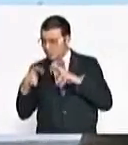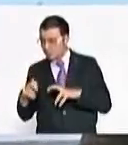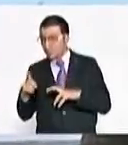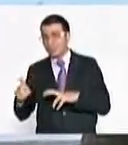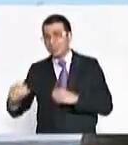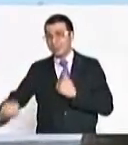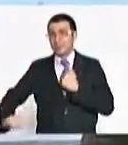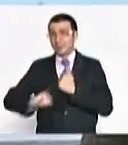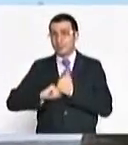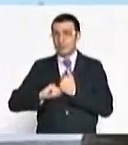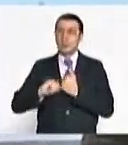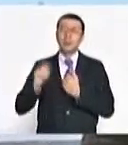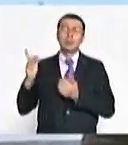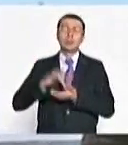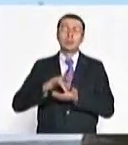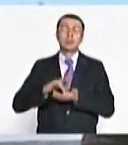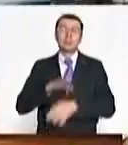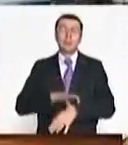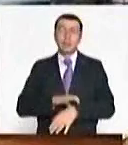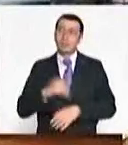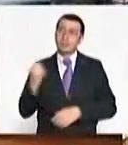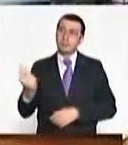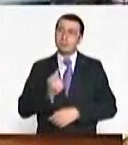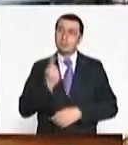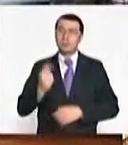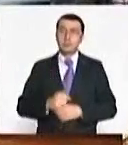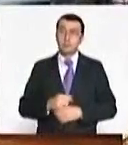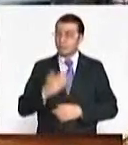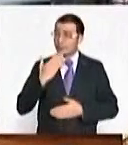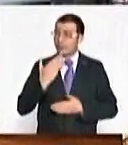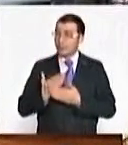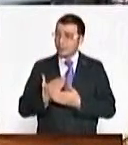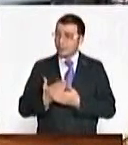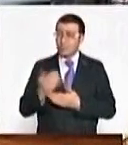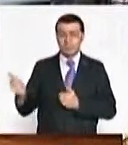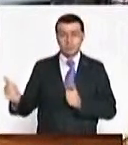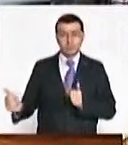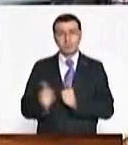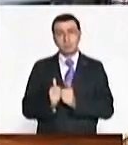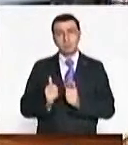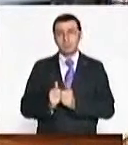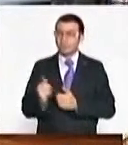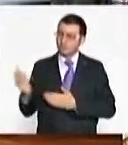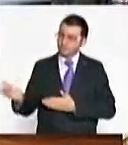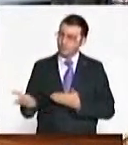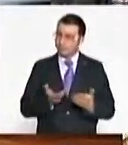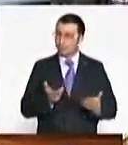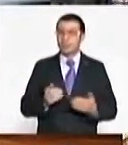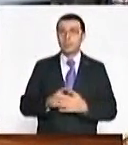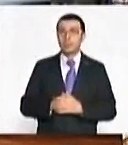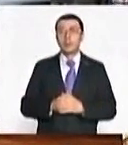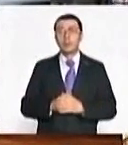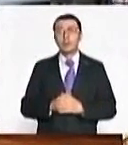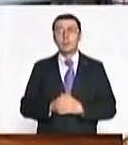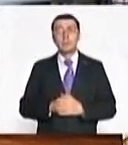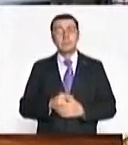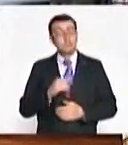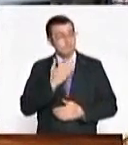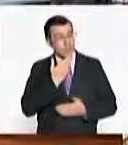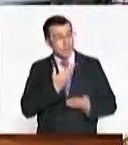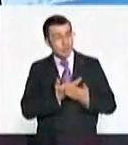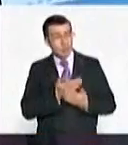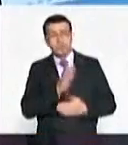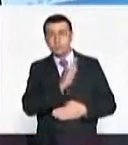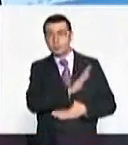consulta médica y en la parte nutricional. Doctor Freddy, muchas gracias por estar con nosotros y bienvenido a este espacio. Doctor, muchas gracias a usted